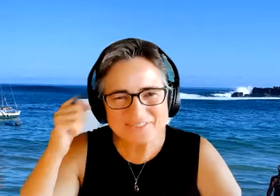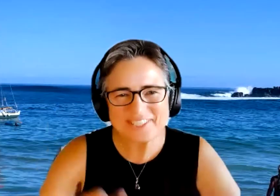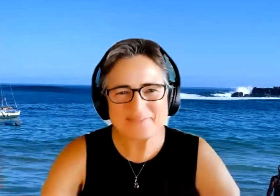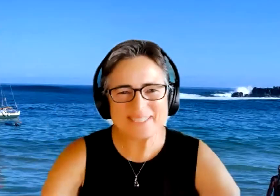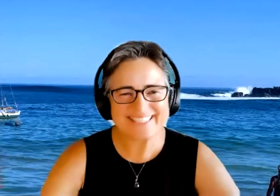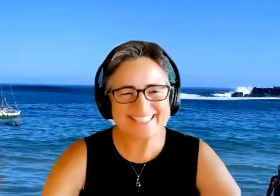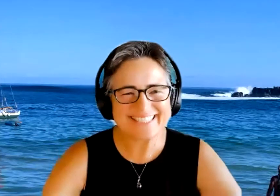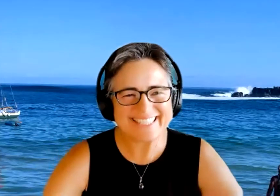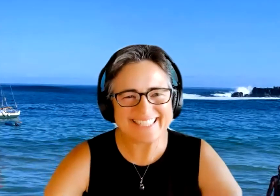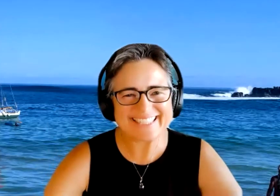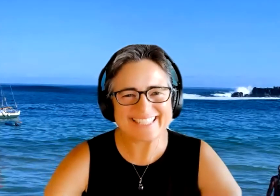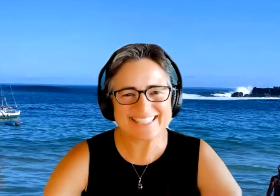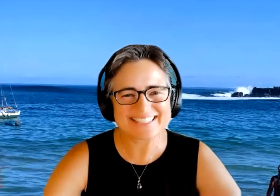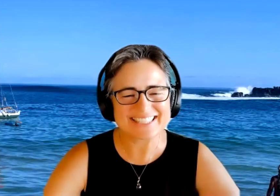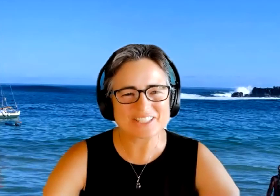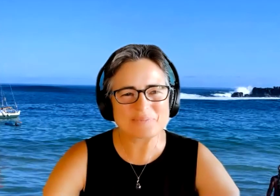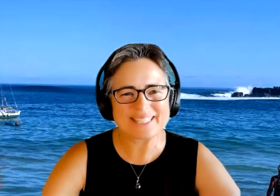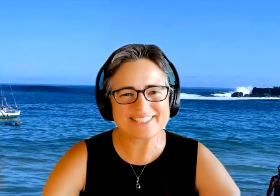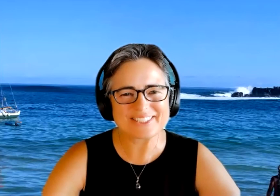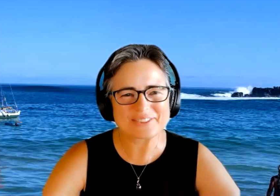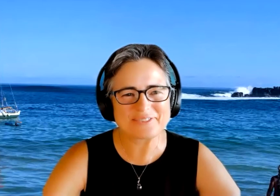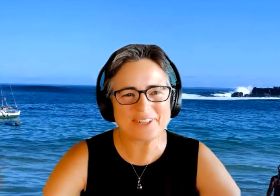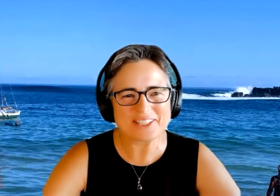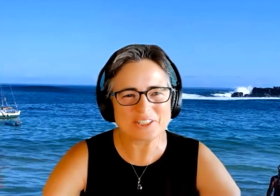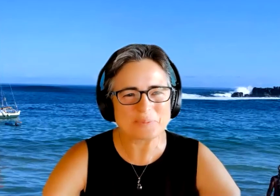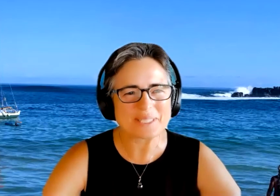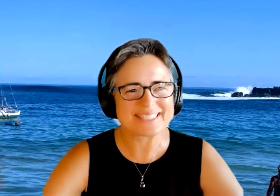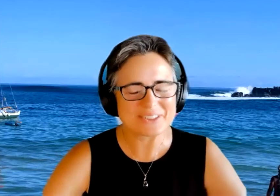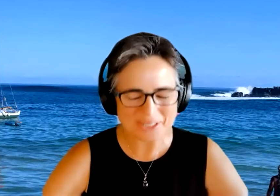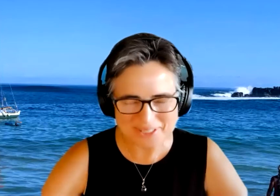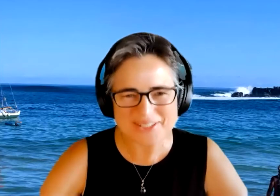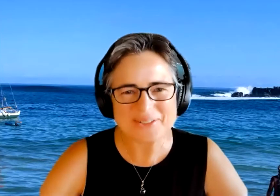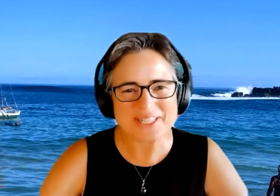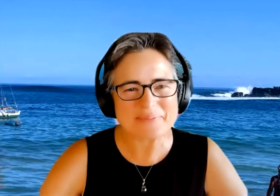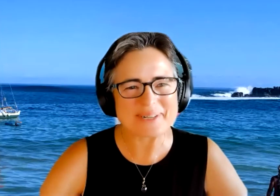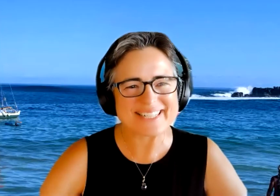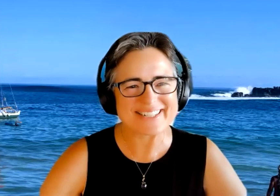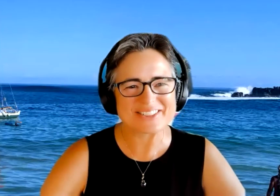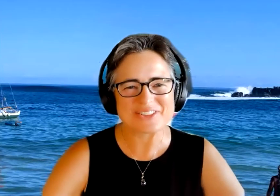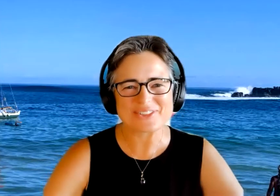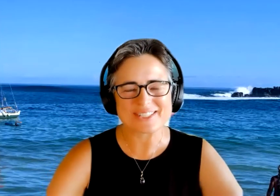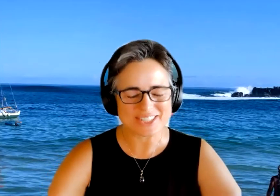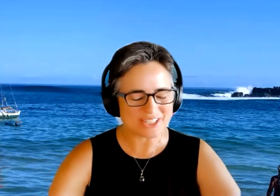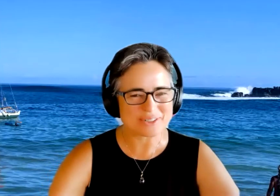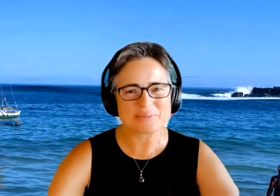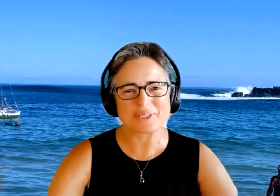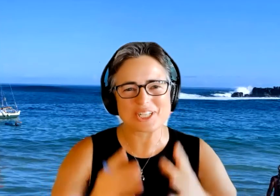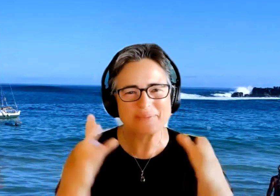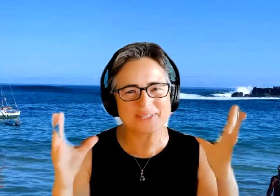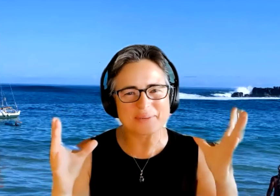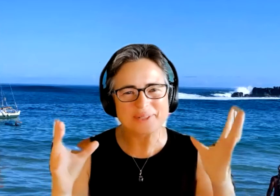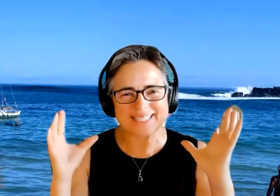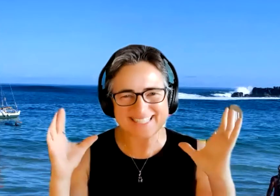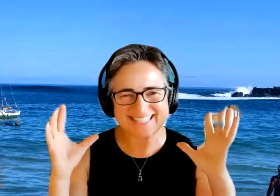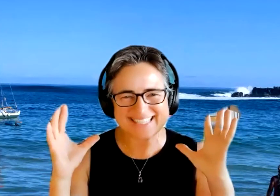Thank you very much, Nick. It is such a pleasure to follow you because you're always so inspirational and you do such an incredible